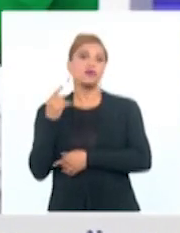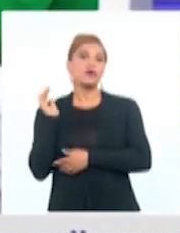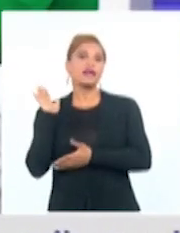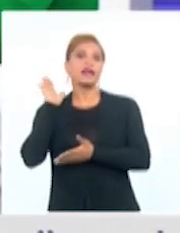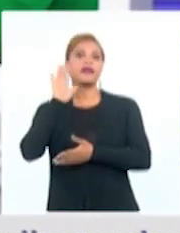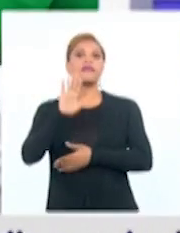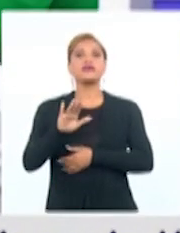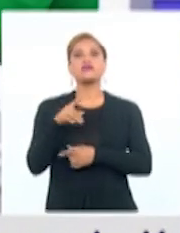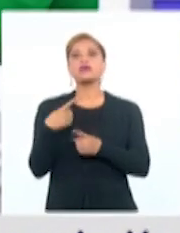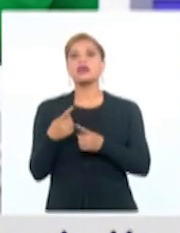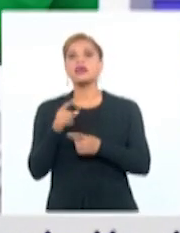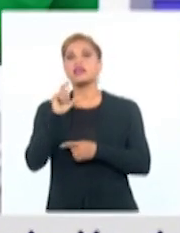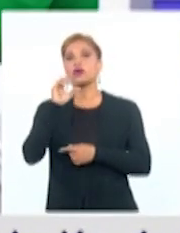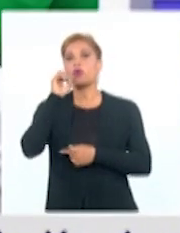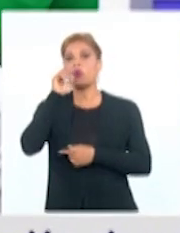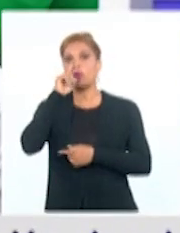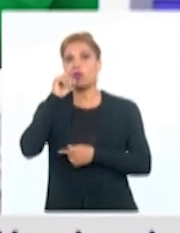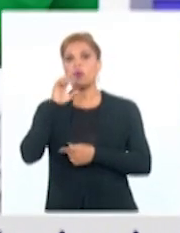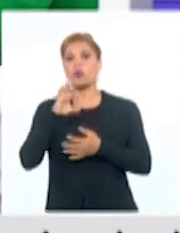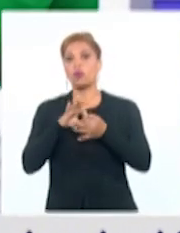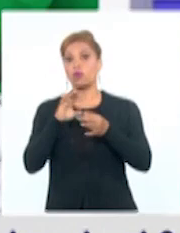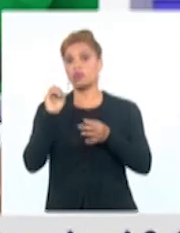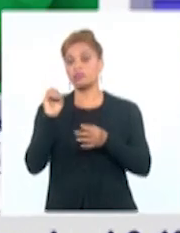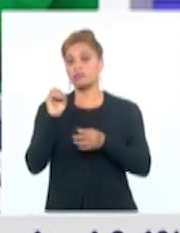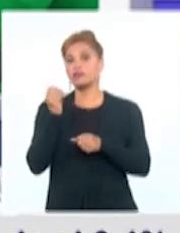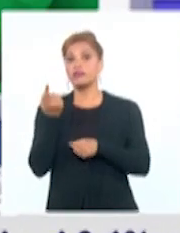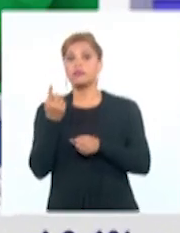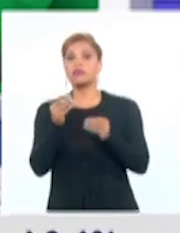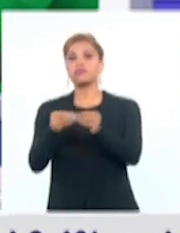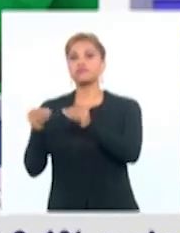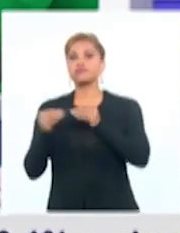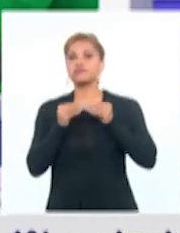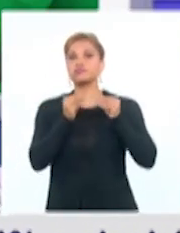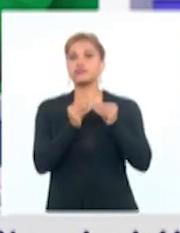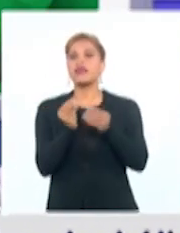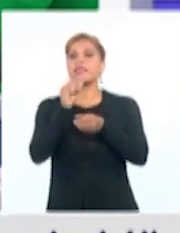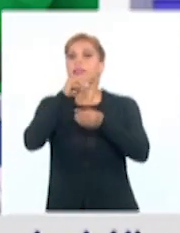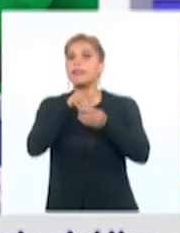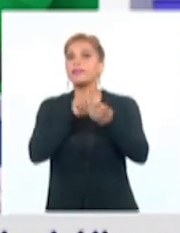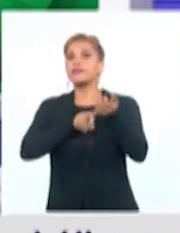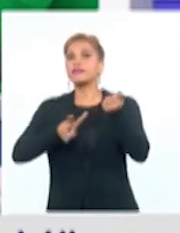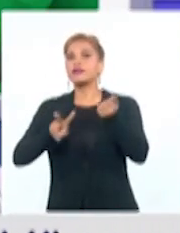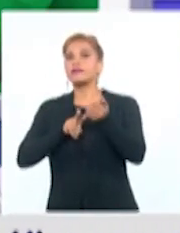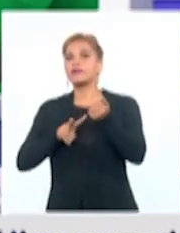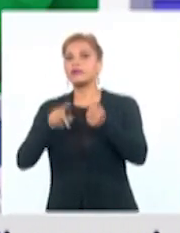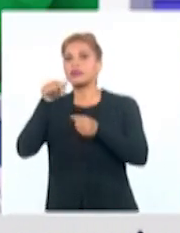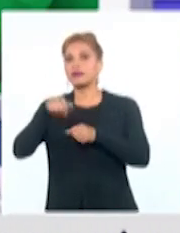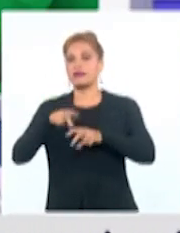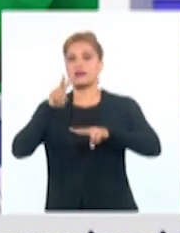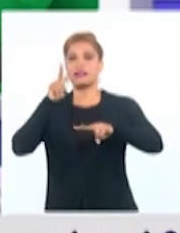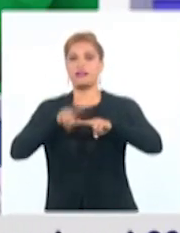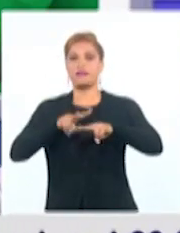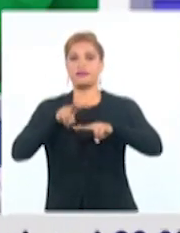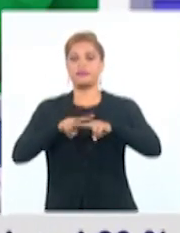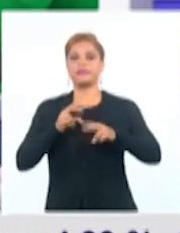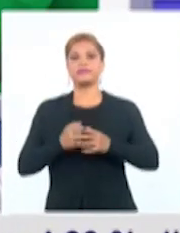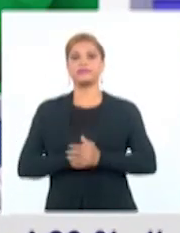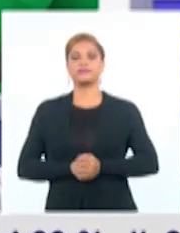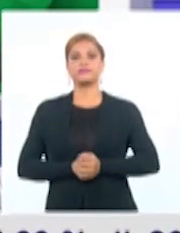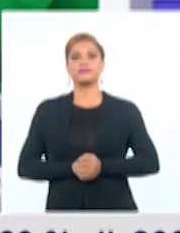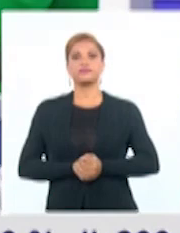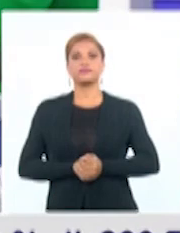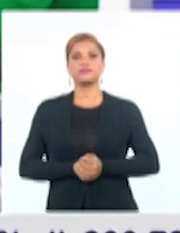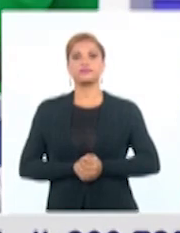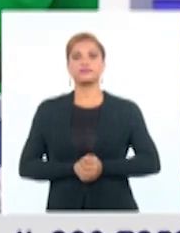una congolesa, como consecuencia de la transmisión autóctona aquí en la provincia de La Habana. Y